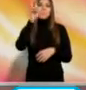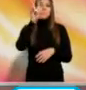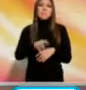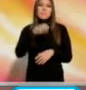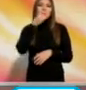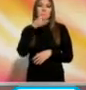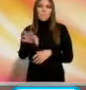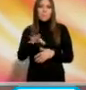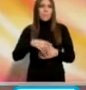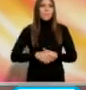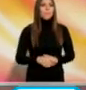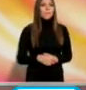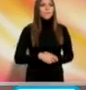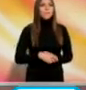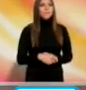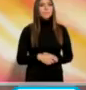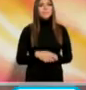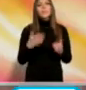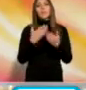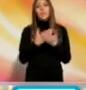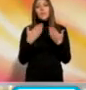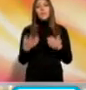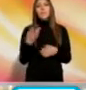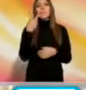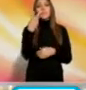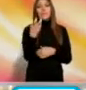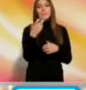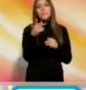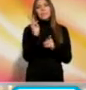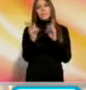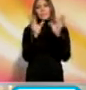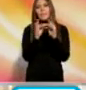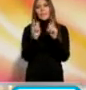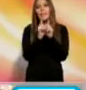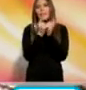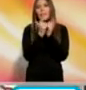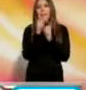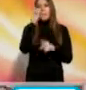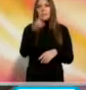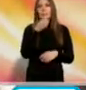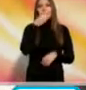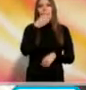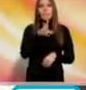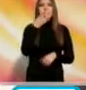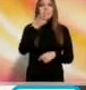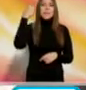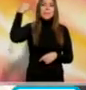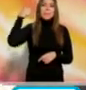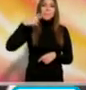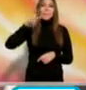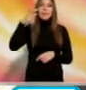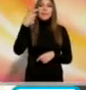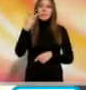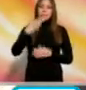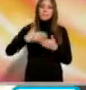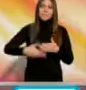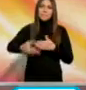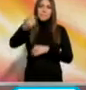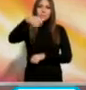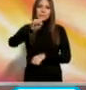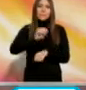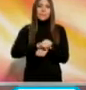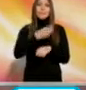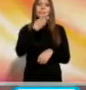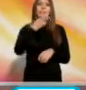Claro. Entonces, de él vamos a hablar de este libro maravilloso, ya que de viajes se trata esta semana. Sí.